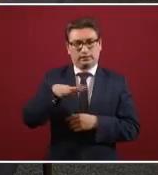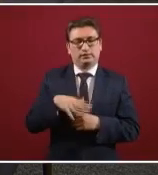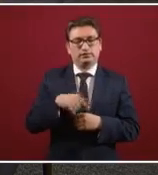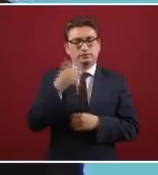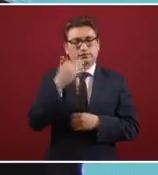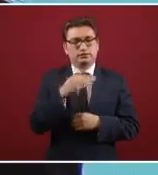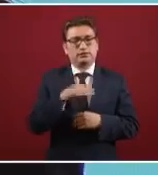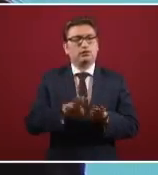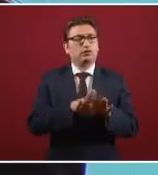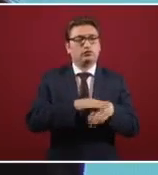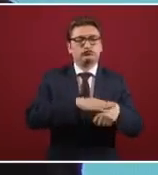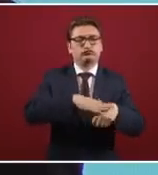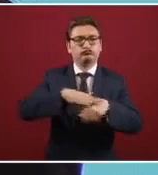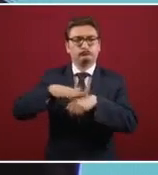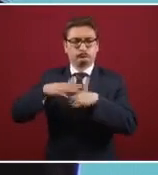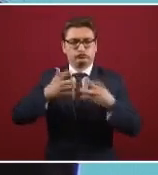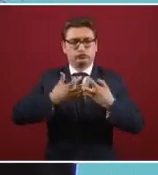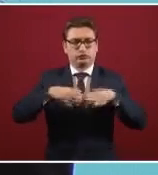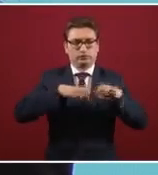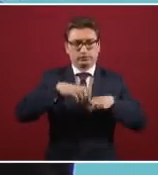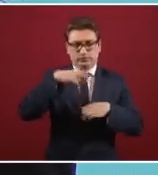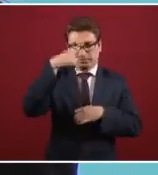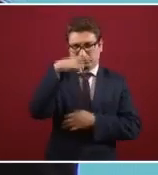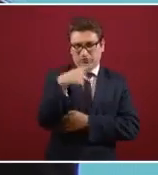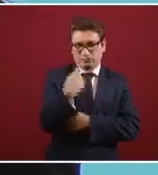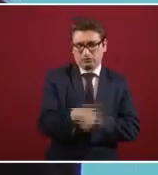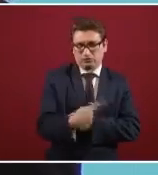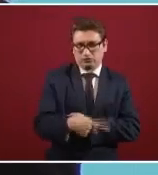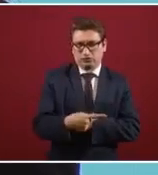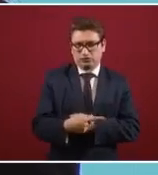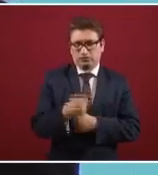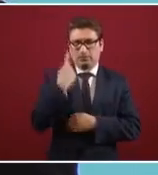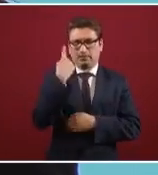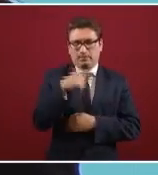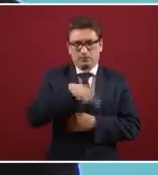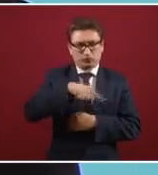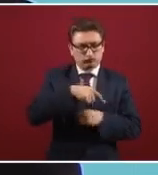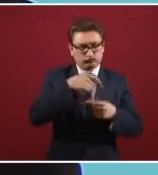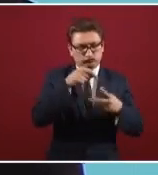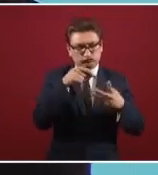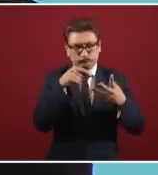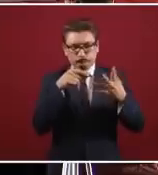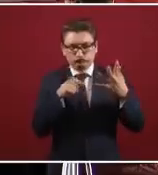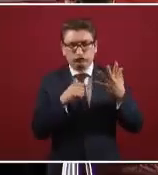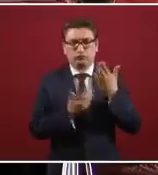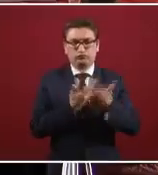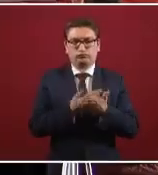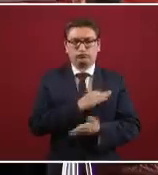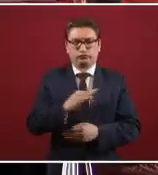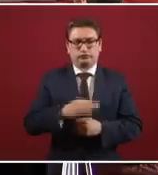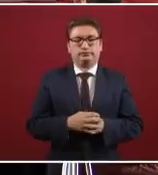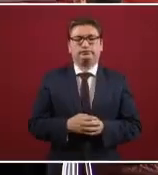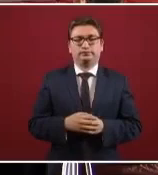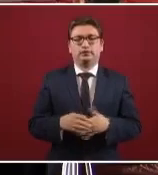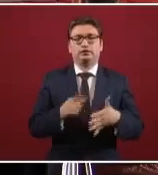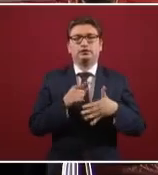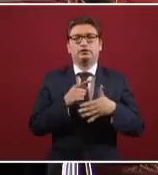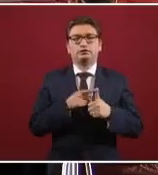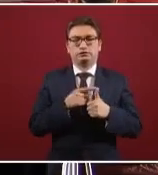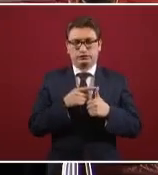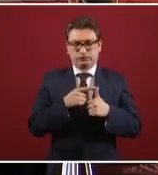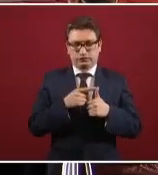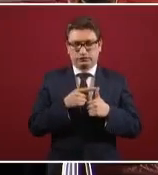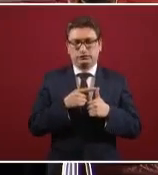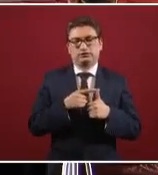para empresas mexicanas que cumplan la especificación y el sexto paquete que es el último